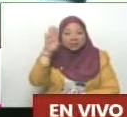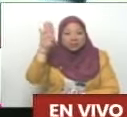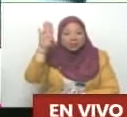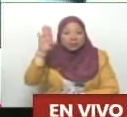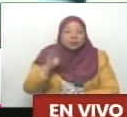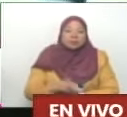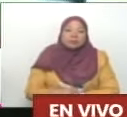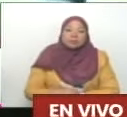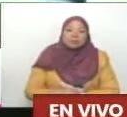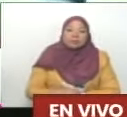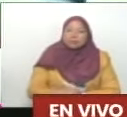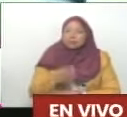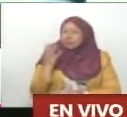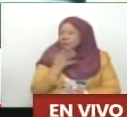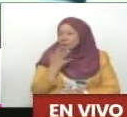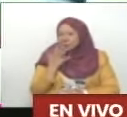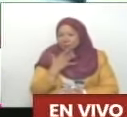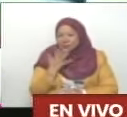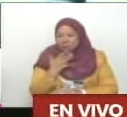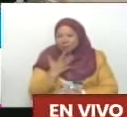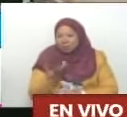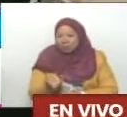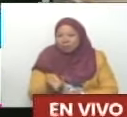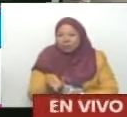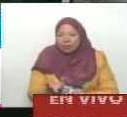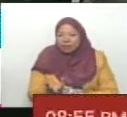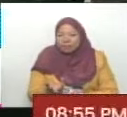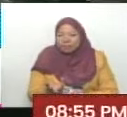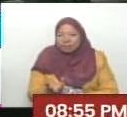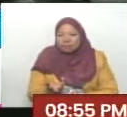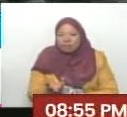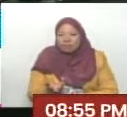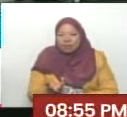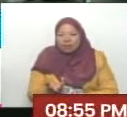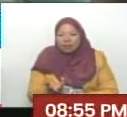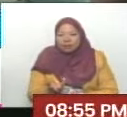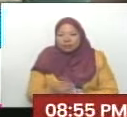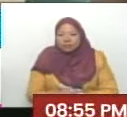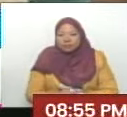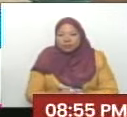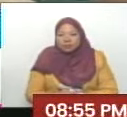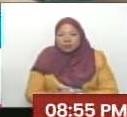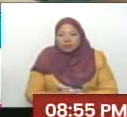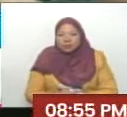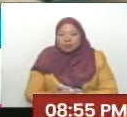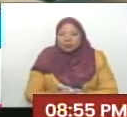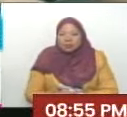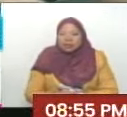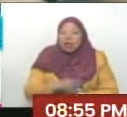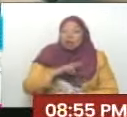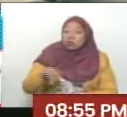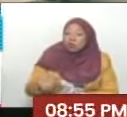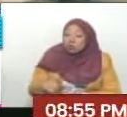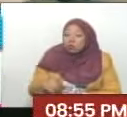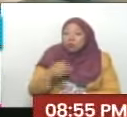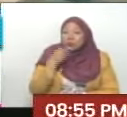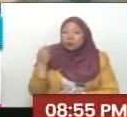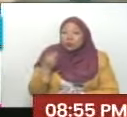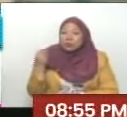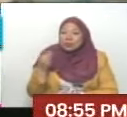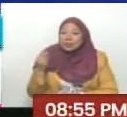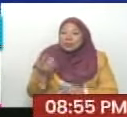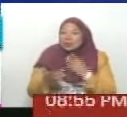Los muchachos. Porque lo que estamos haciendo a nivel de la